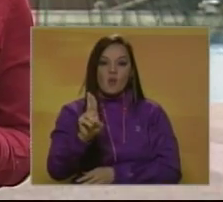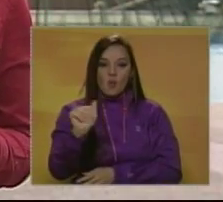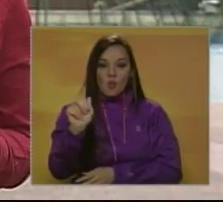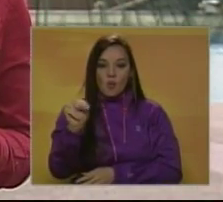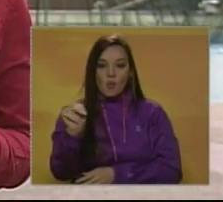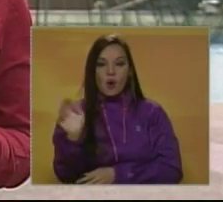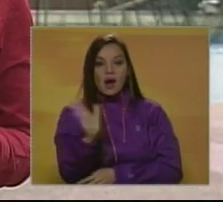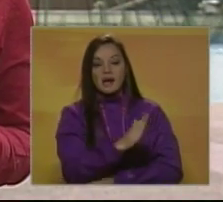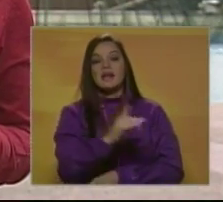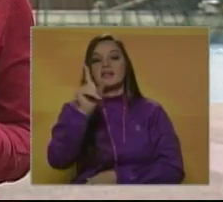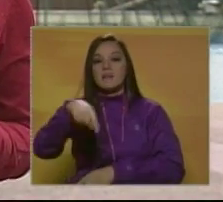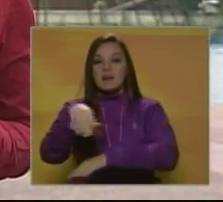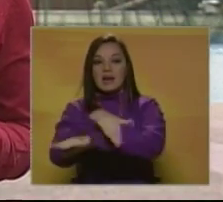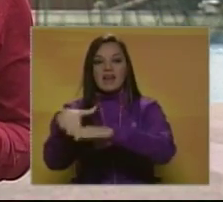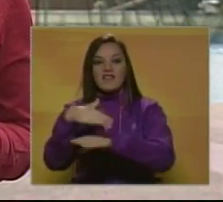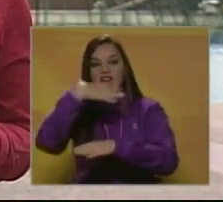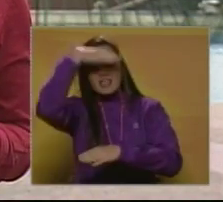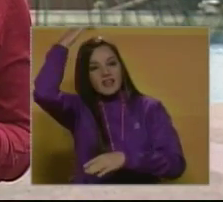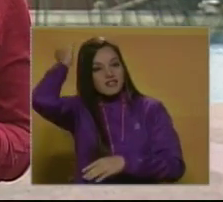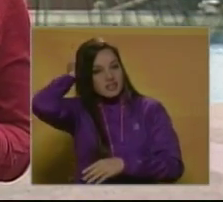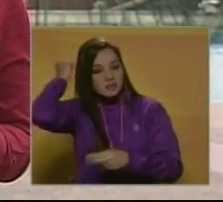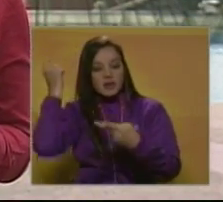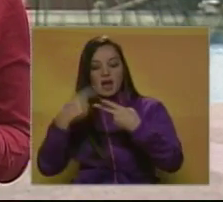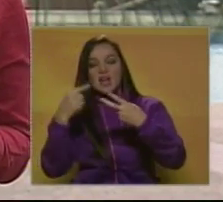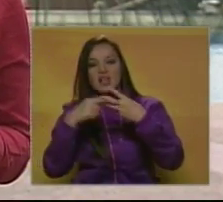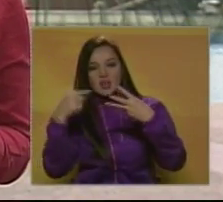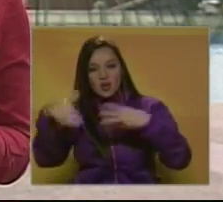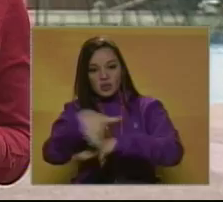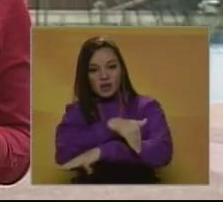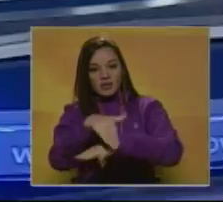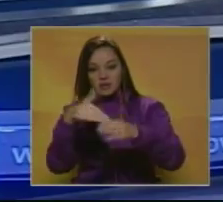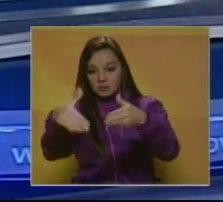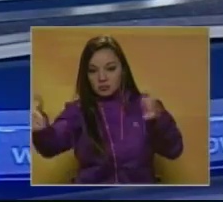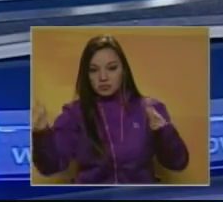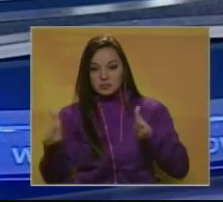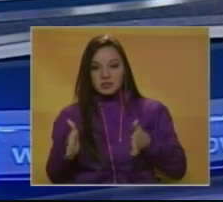avenida Francisco de Miranda. Diana Martínez, Noticiero Venevisión.